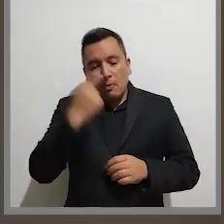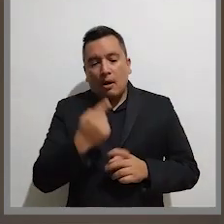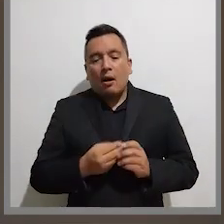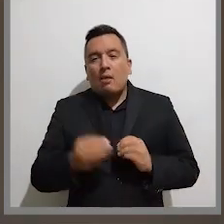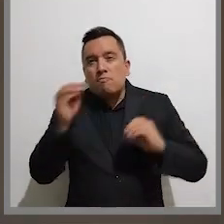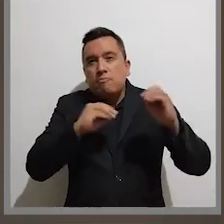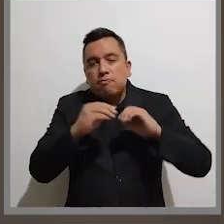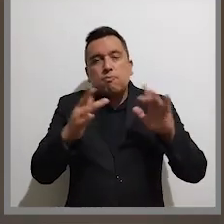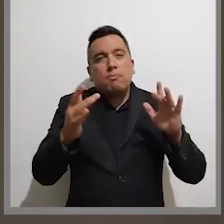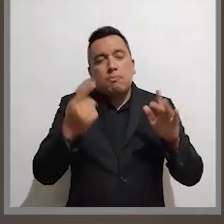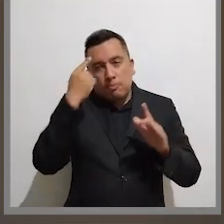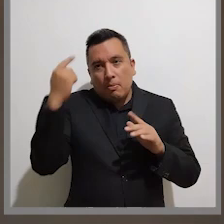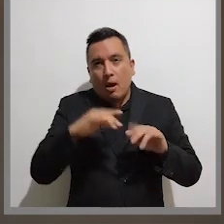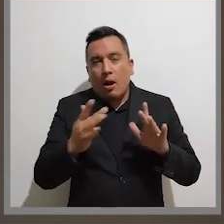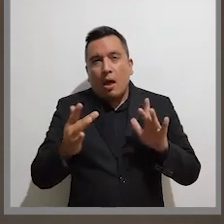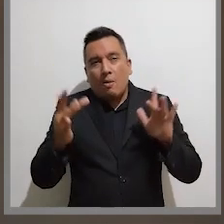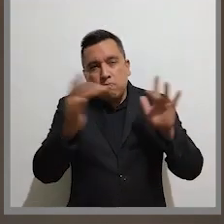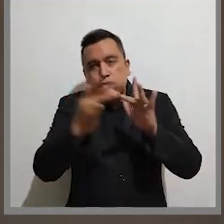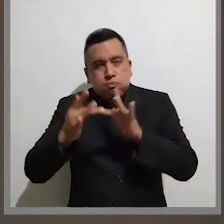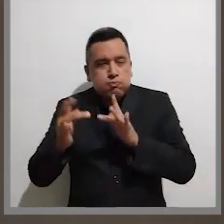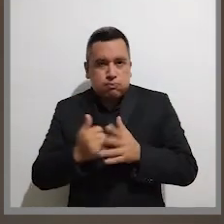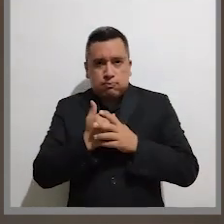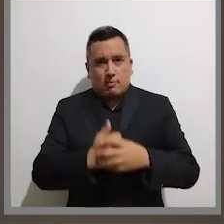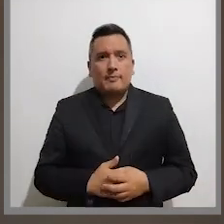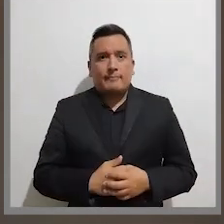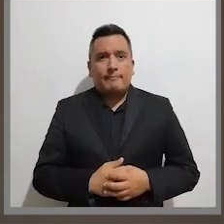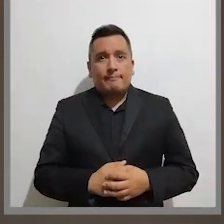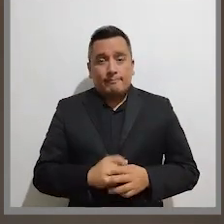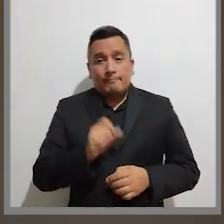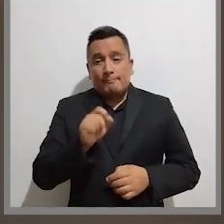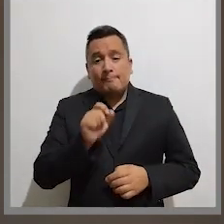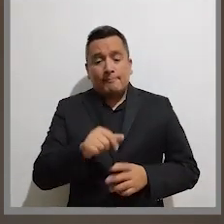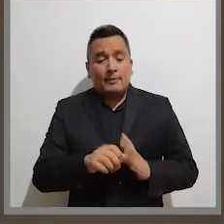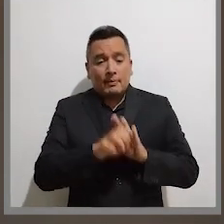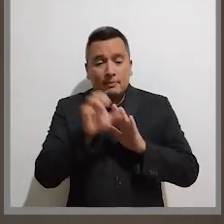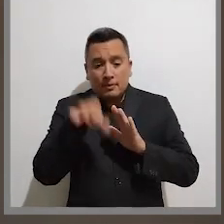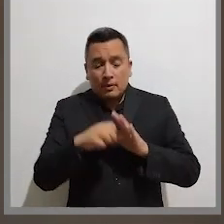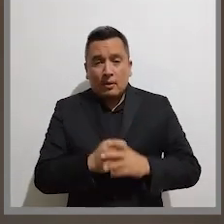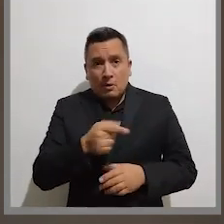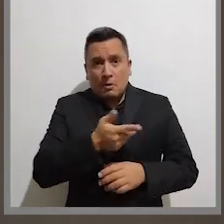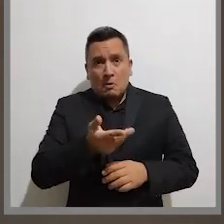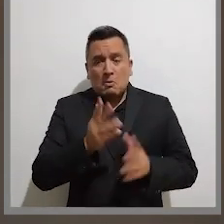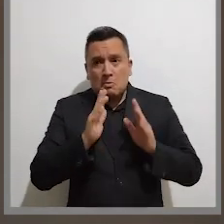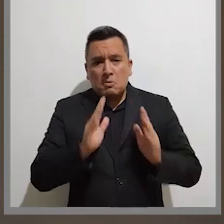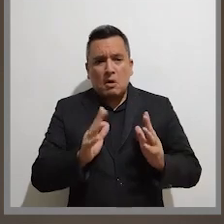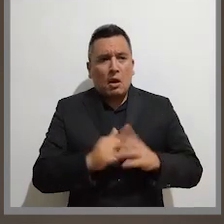de las redes. Además, ya cuando se empiezan a formar de manera más